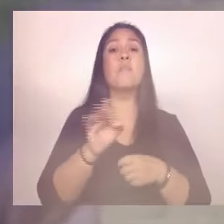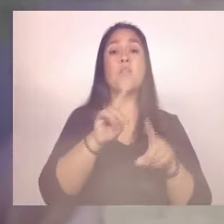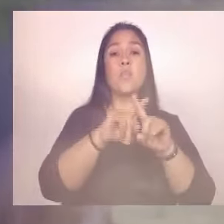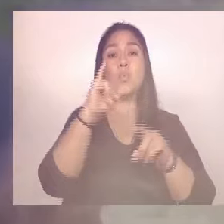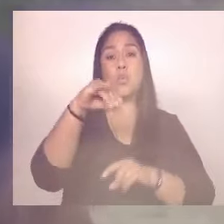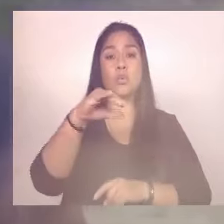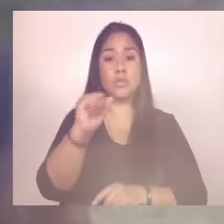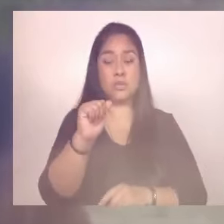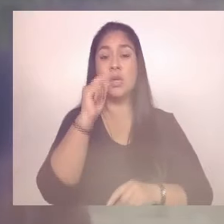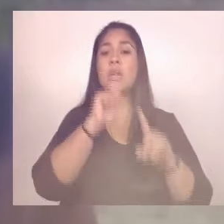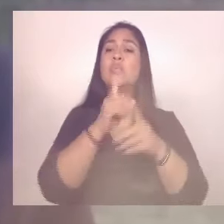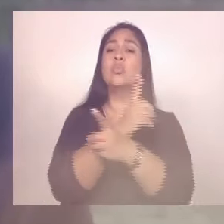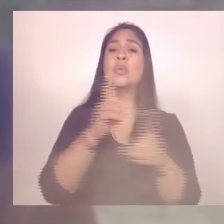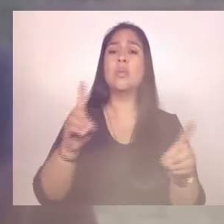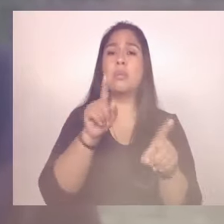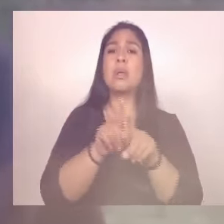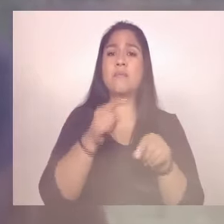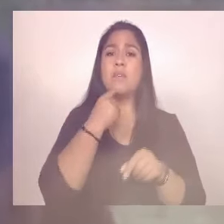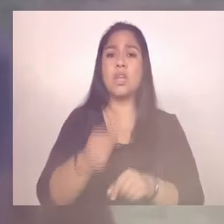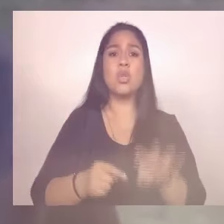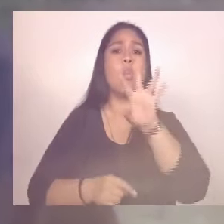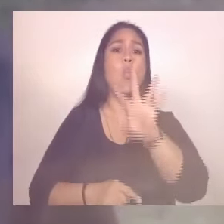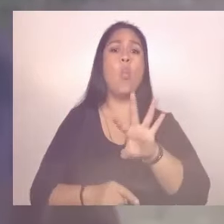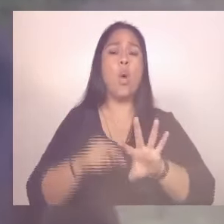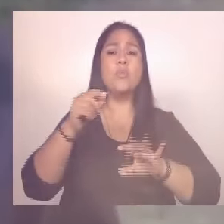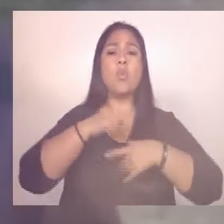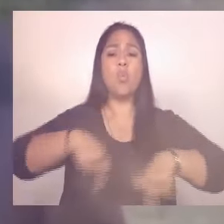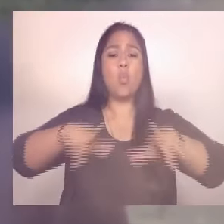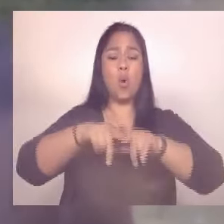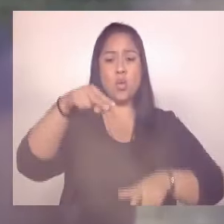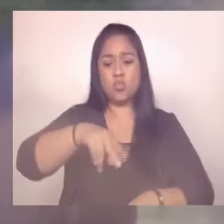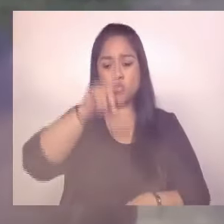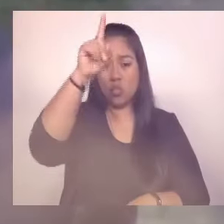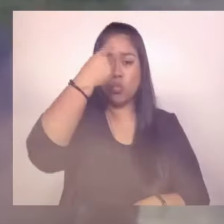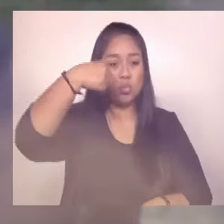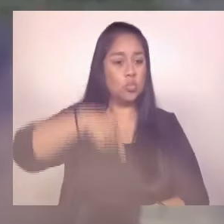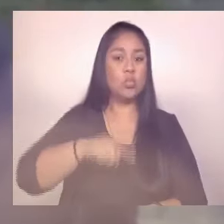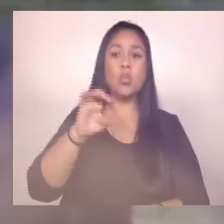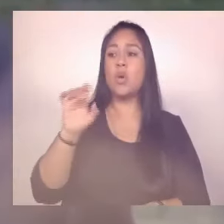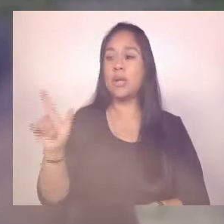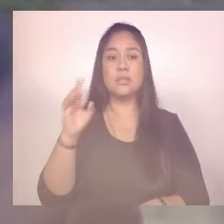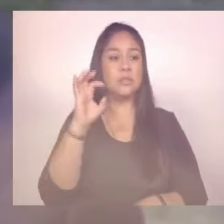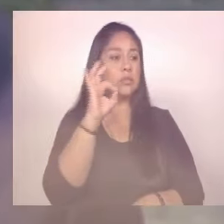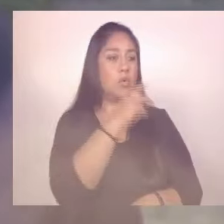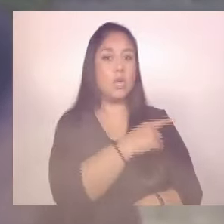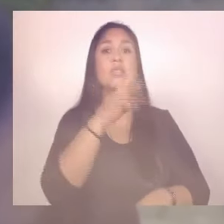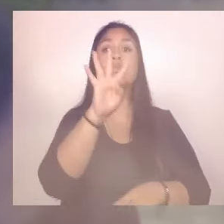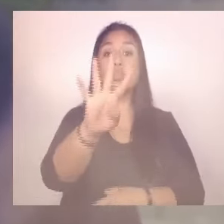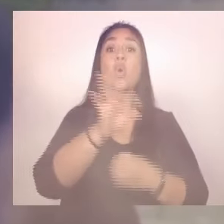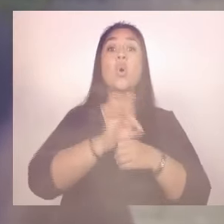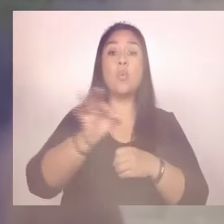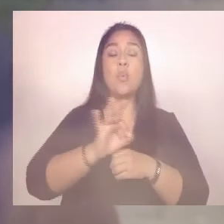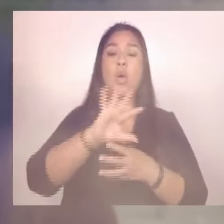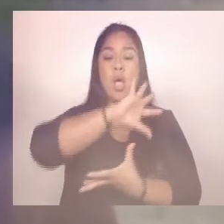xinca. Es una democracia que viene de nuestros cuatro puntos cardinales, de los cuatro pueblos que